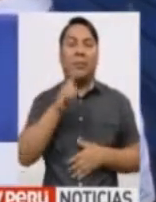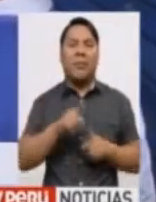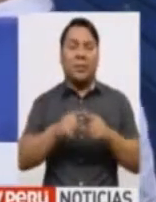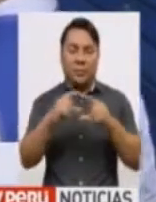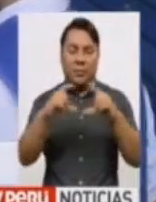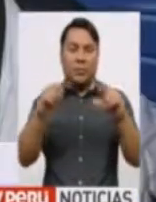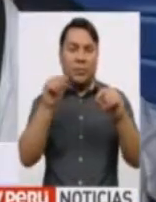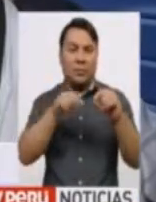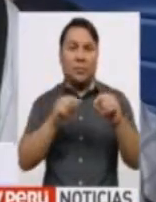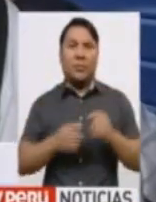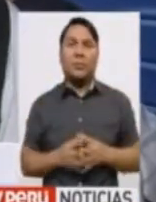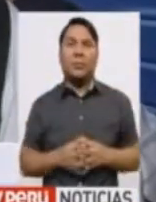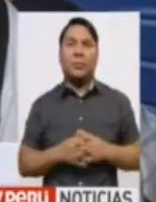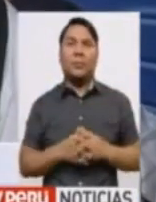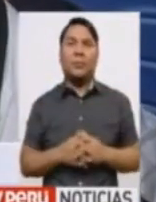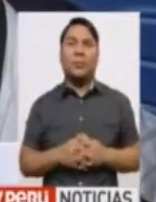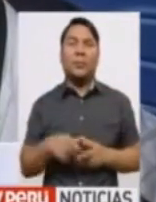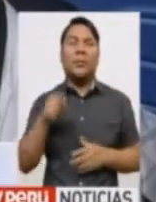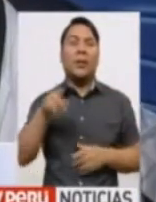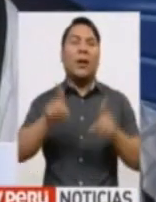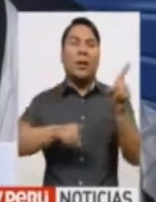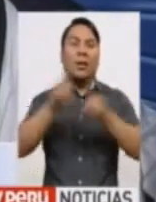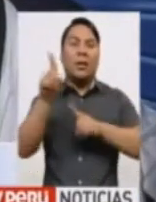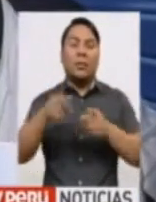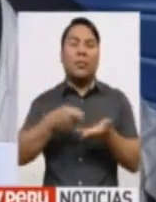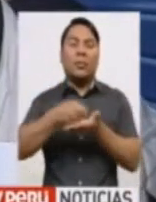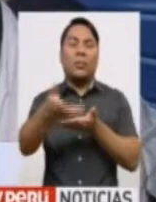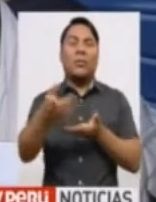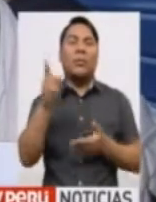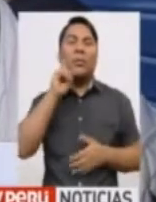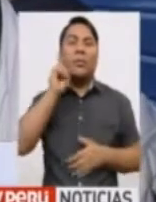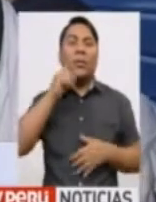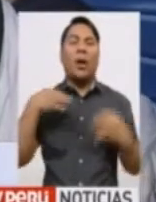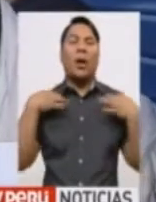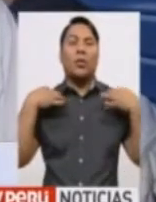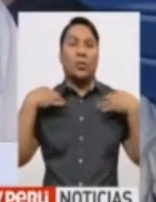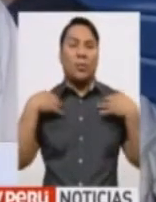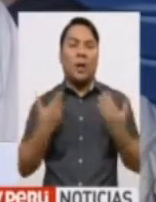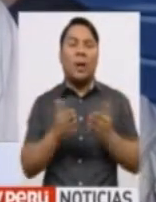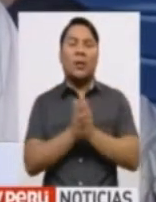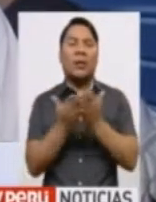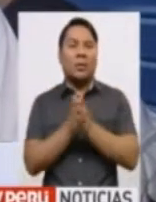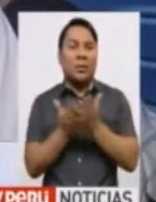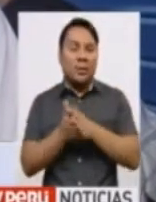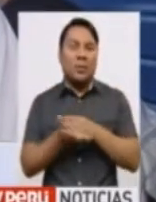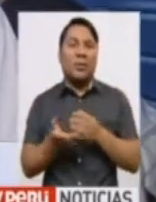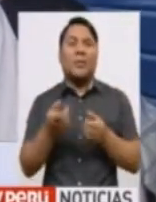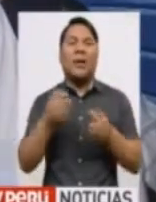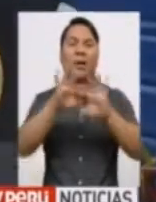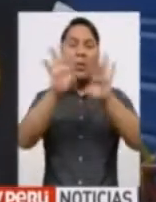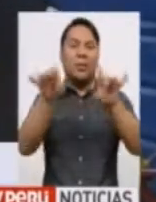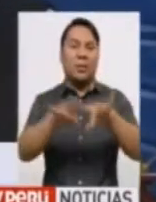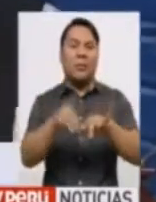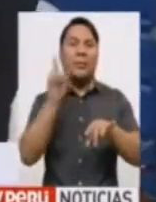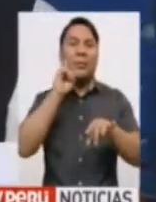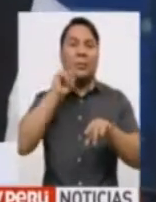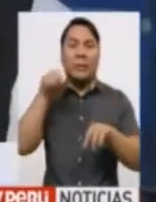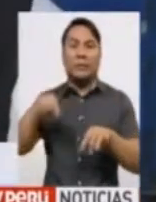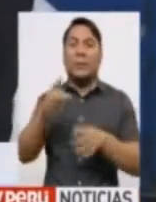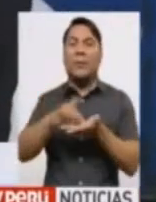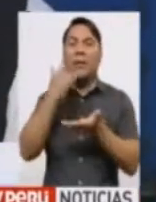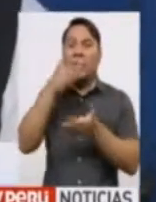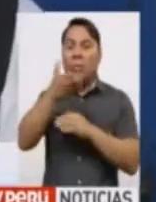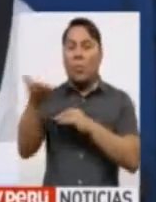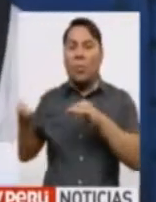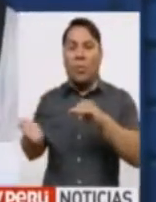fachadas. Hay tiendas que funcionan bajo la venta de ropa, venta de biblias, de estuches para computadora. ¿Hay un estimado de